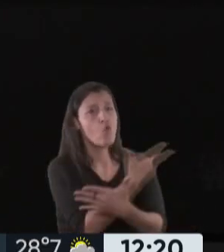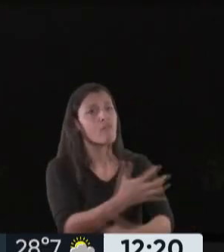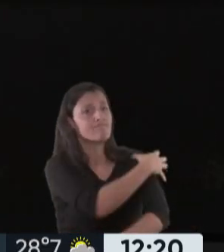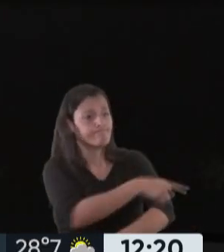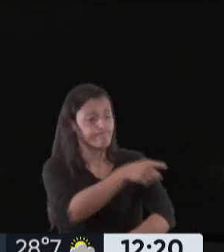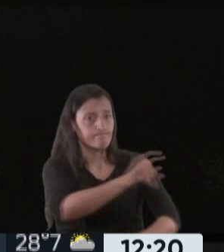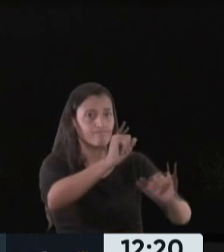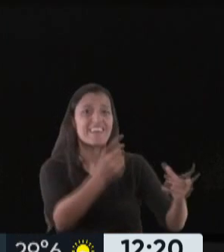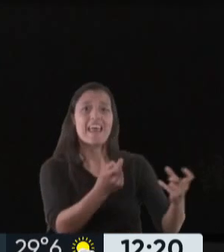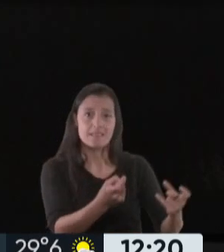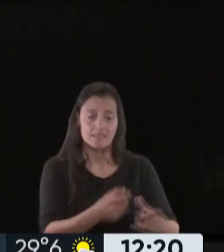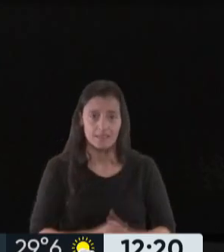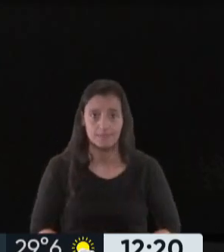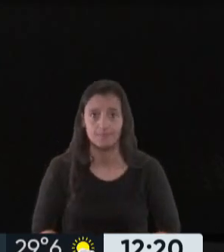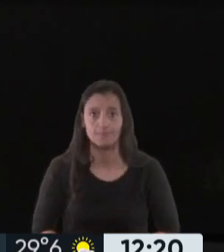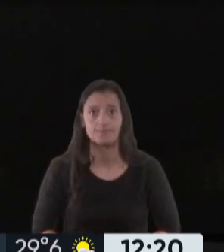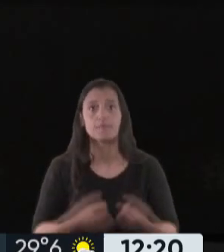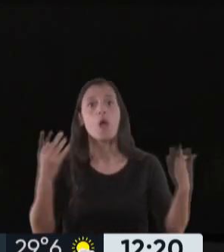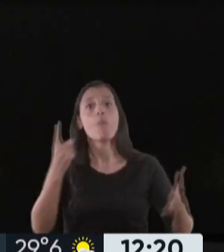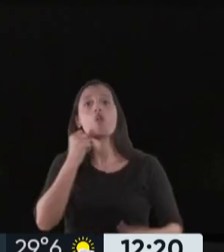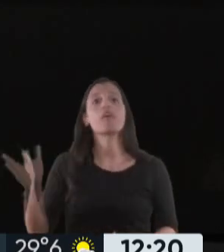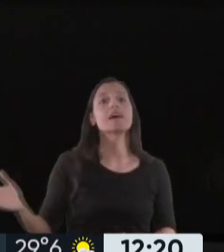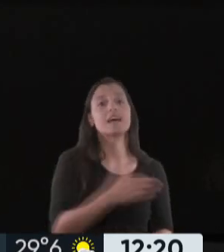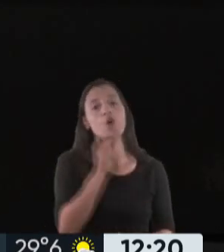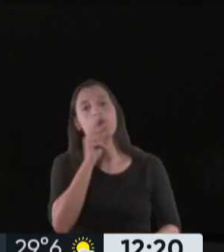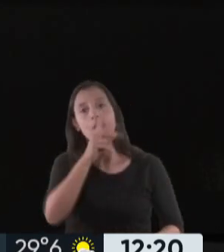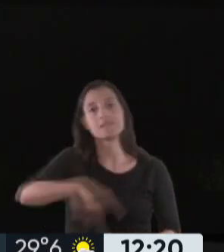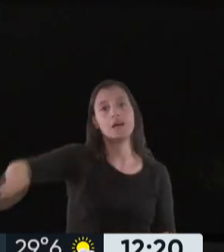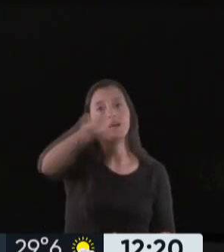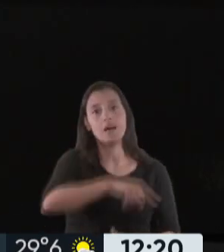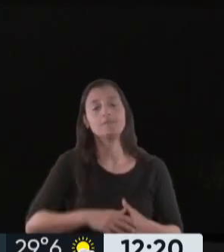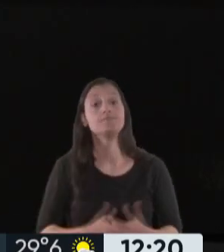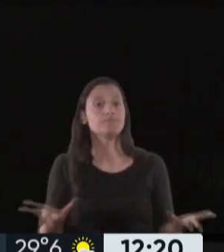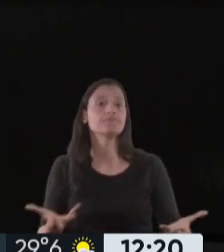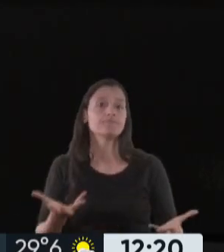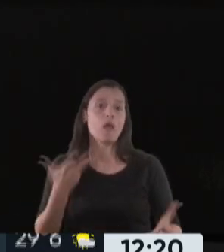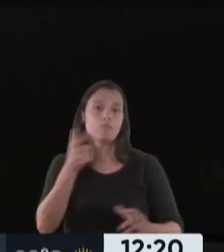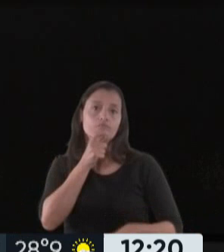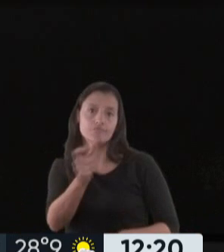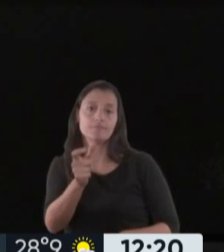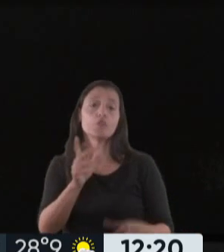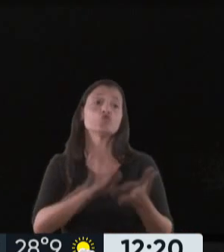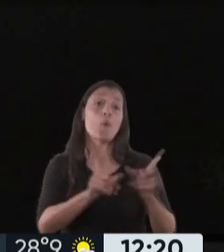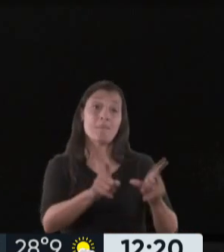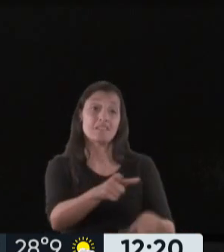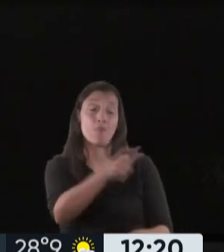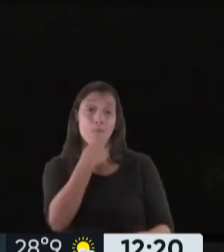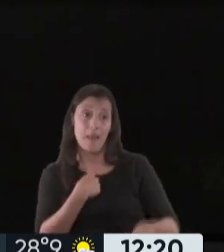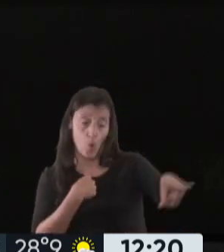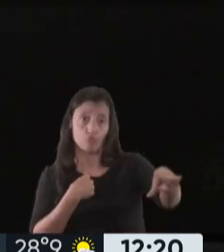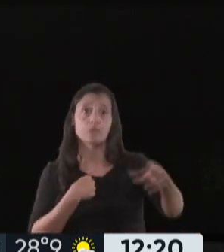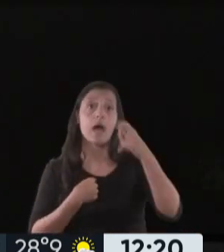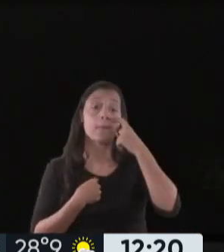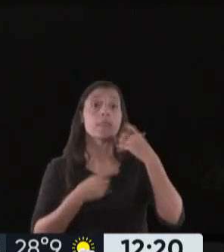Así que, Gaby. Bueno, muy buenos días a todas y a todos. Voy a terminar de contestar en referencia a la posibilidad